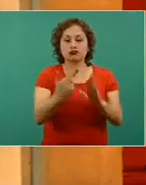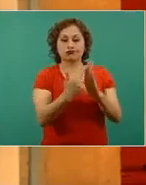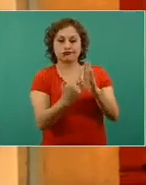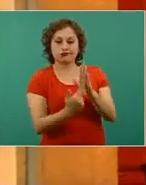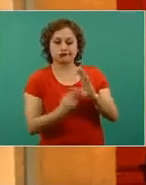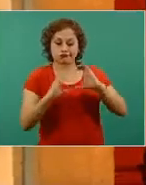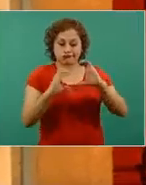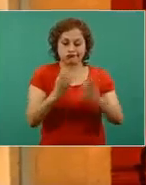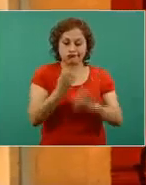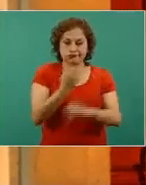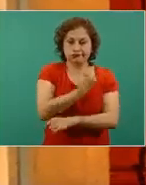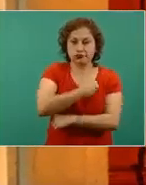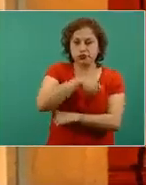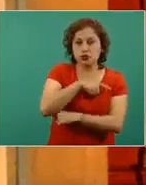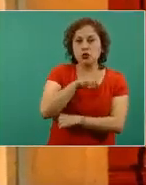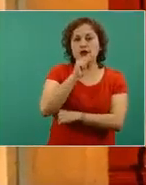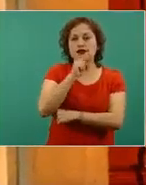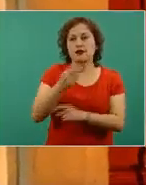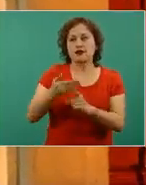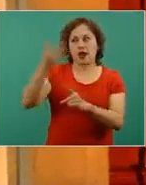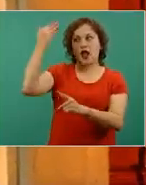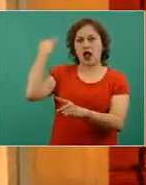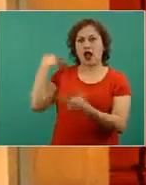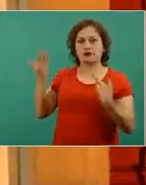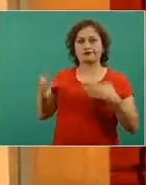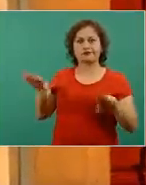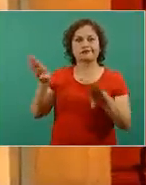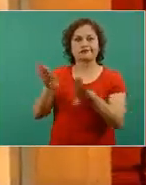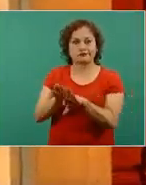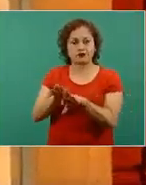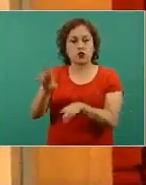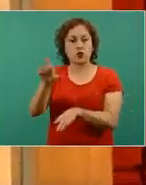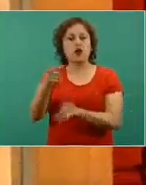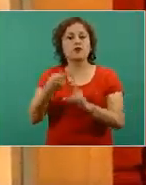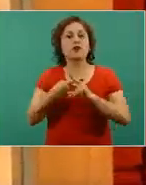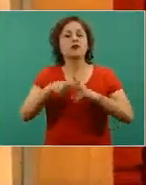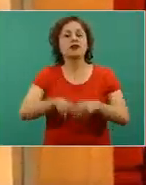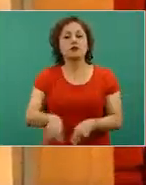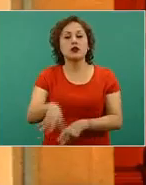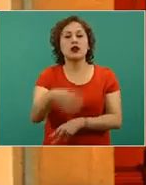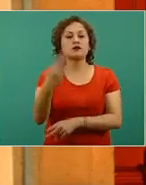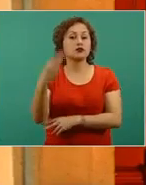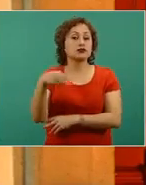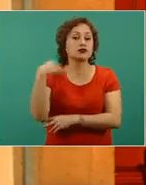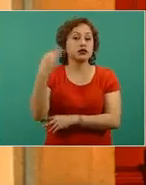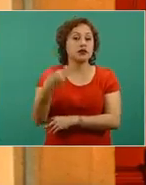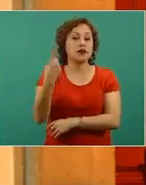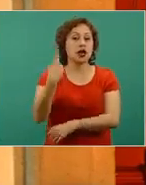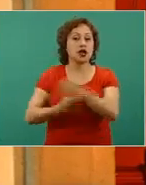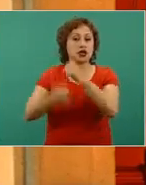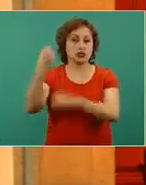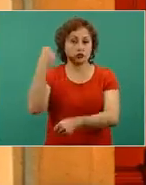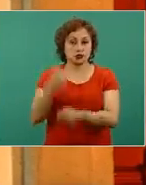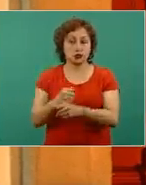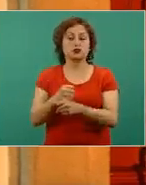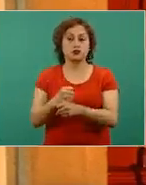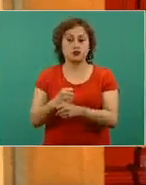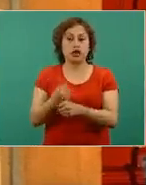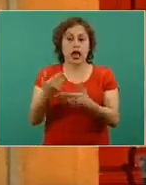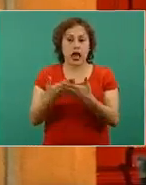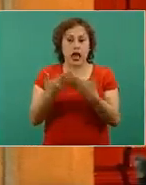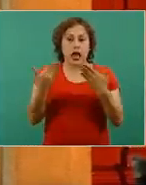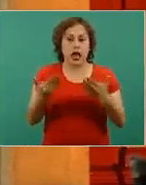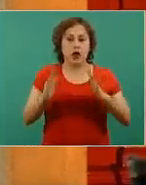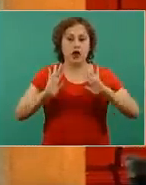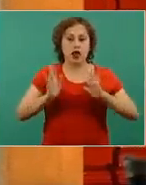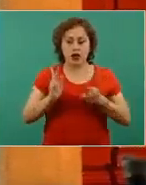temporal del sistema educativo que fue establecido el 14 de marzo del año pasado. Y ahora estamos en preparación